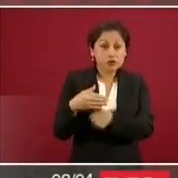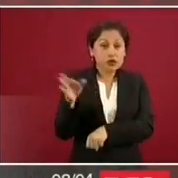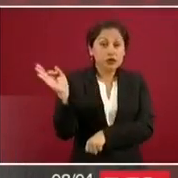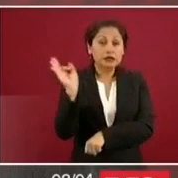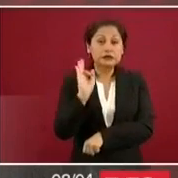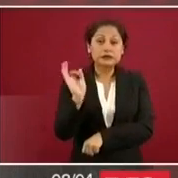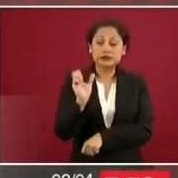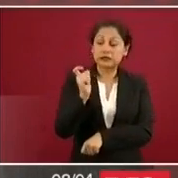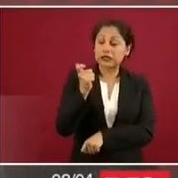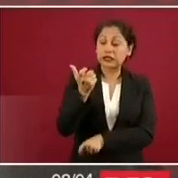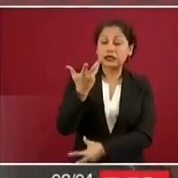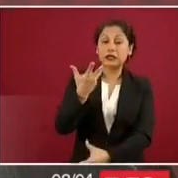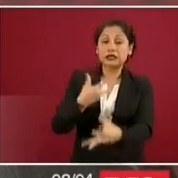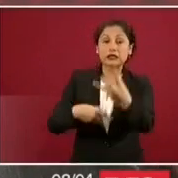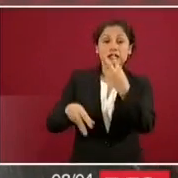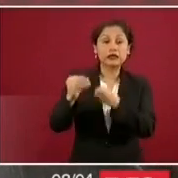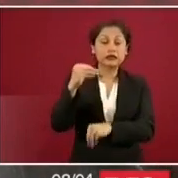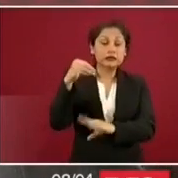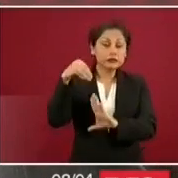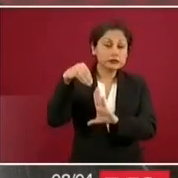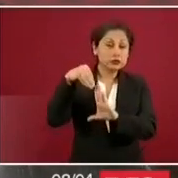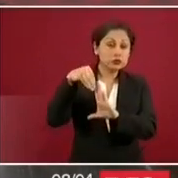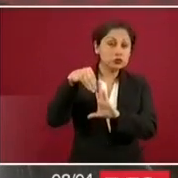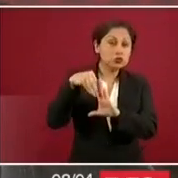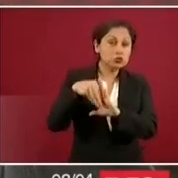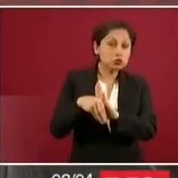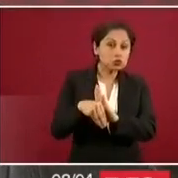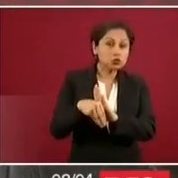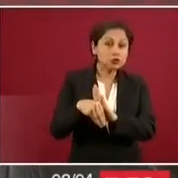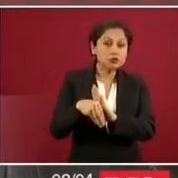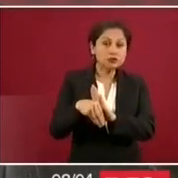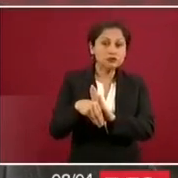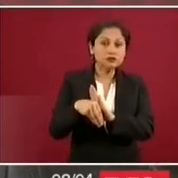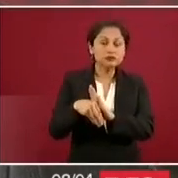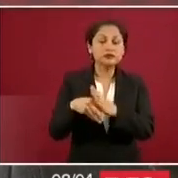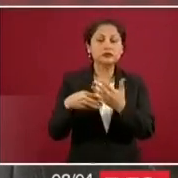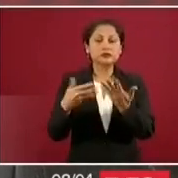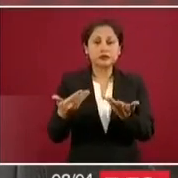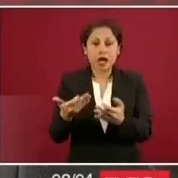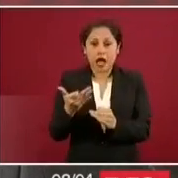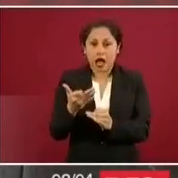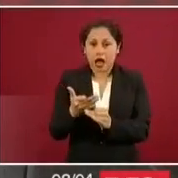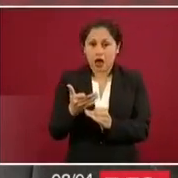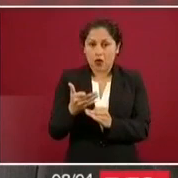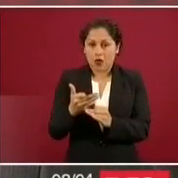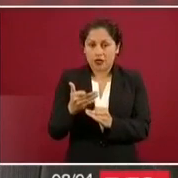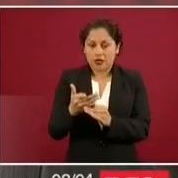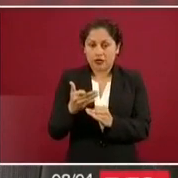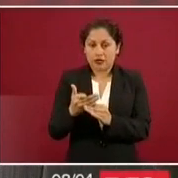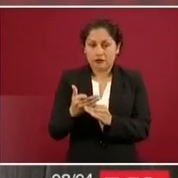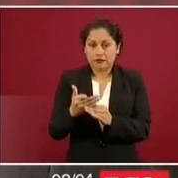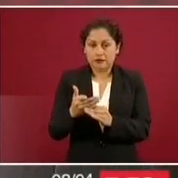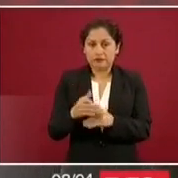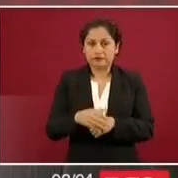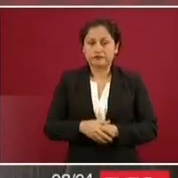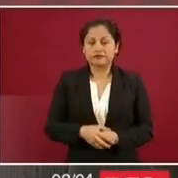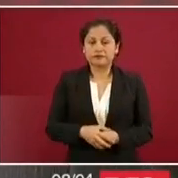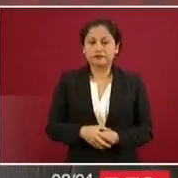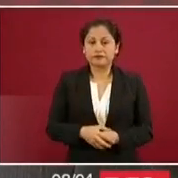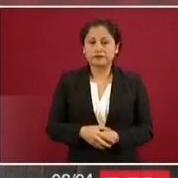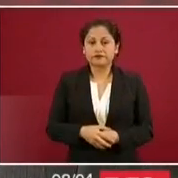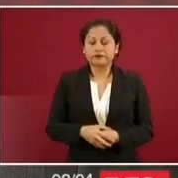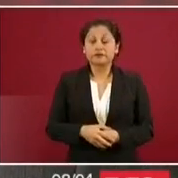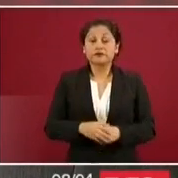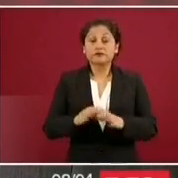disminución o caída del crecimiento económico, de despido de trabajadores,